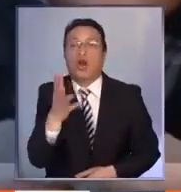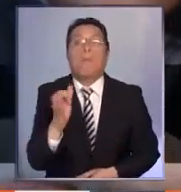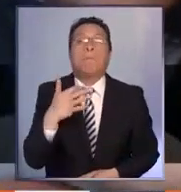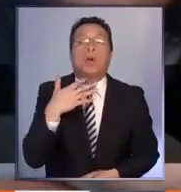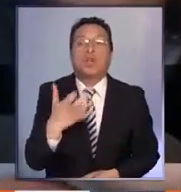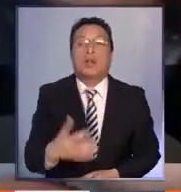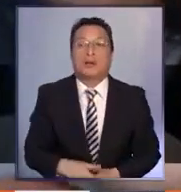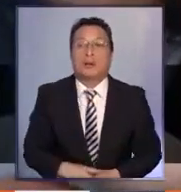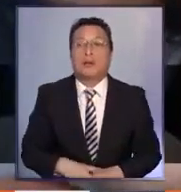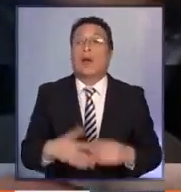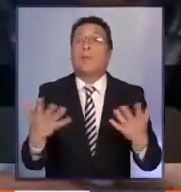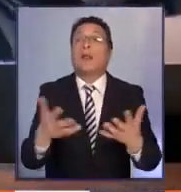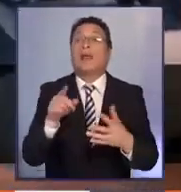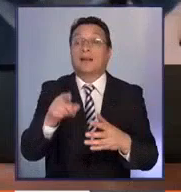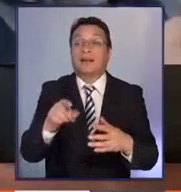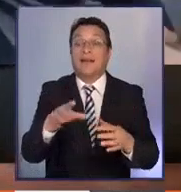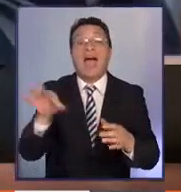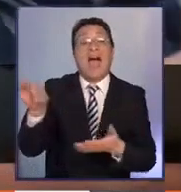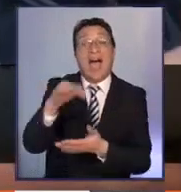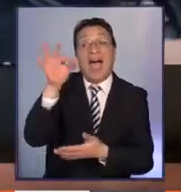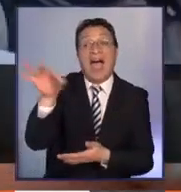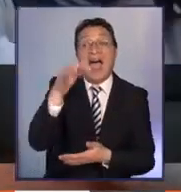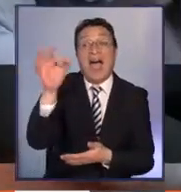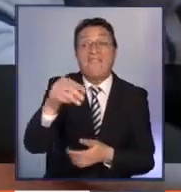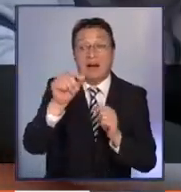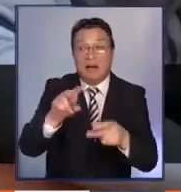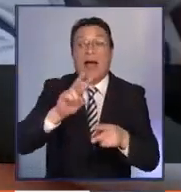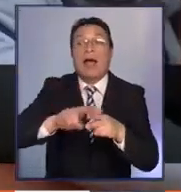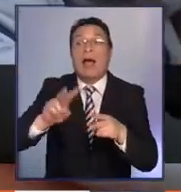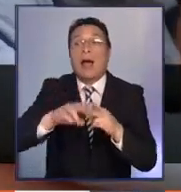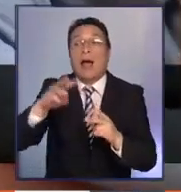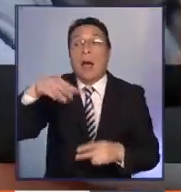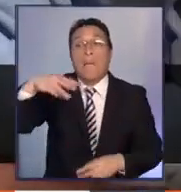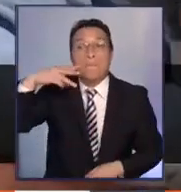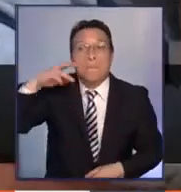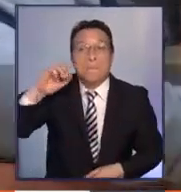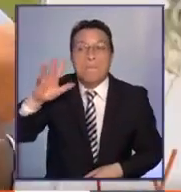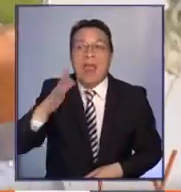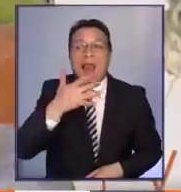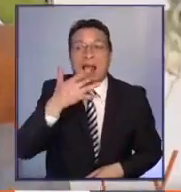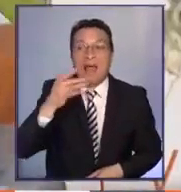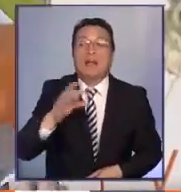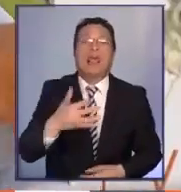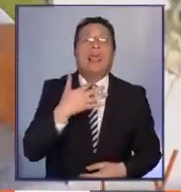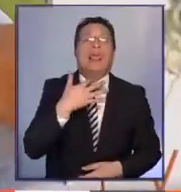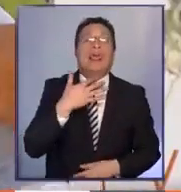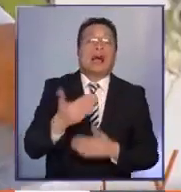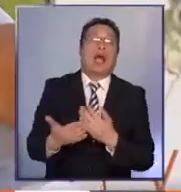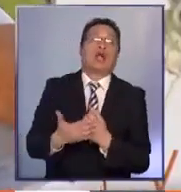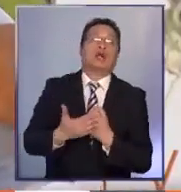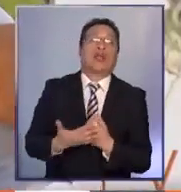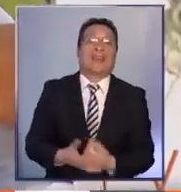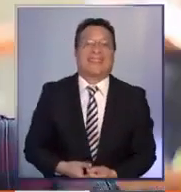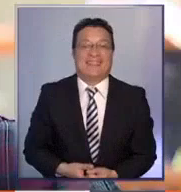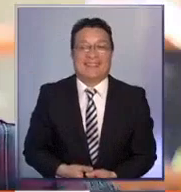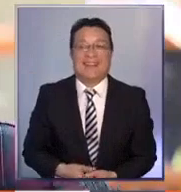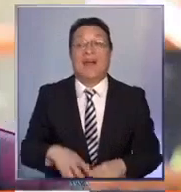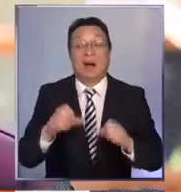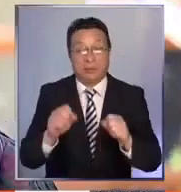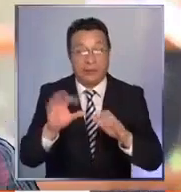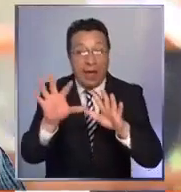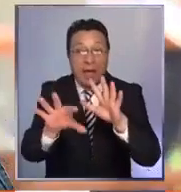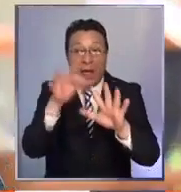Valentina! Para que la abeja también no duela la garganta. La ayuda a descubrir, la ayuda